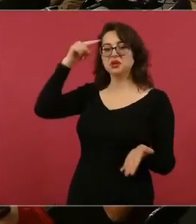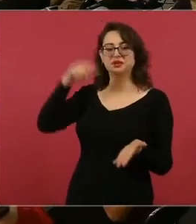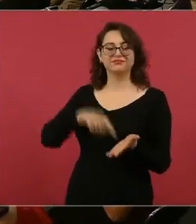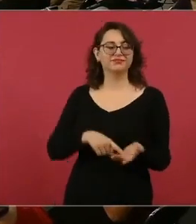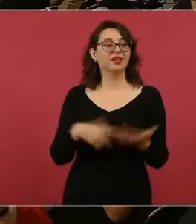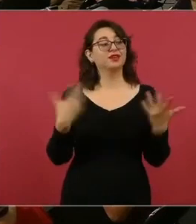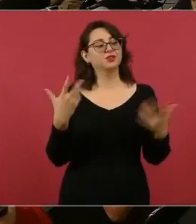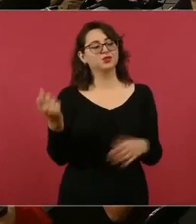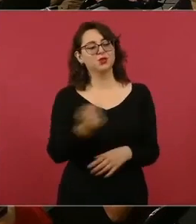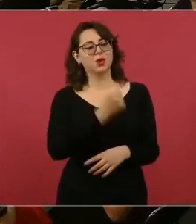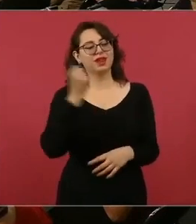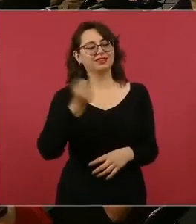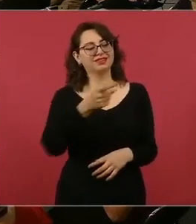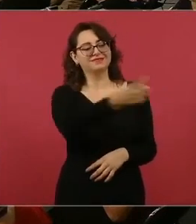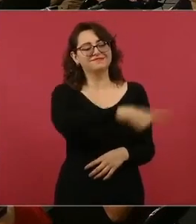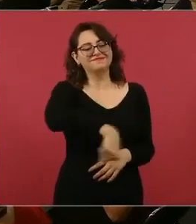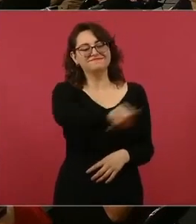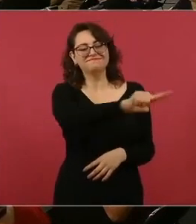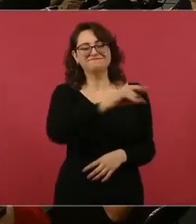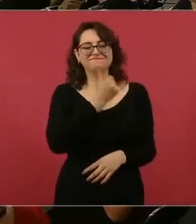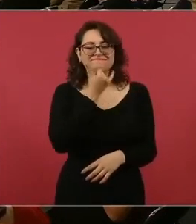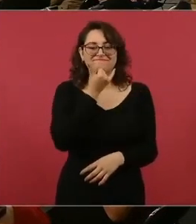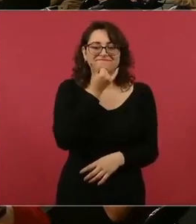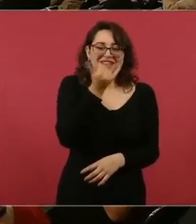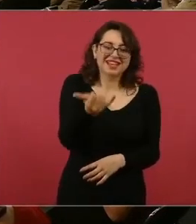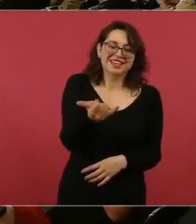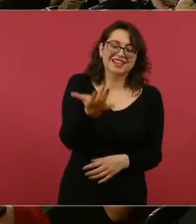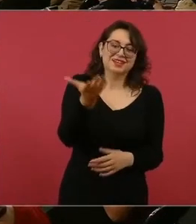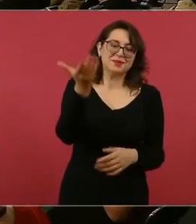Y fue lo que sucedió.